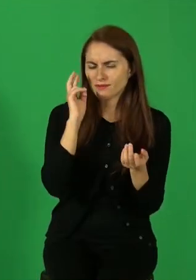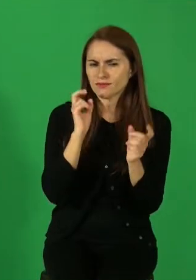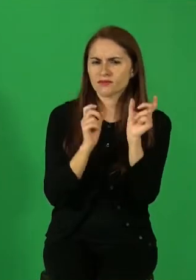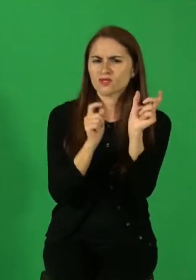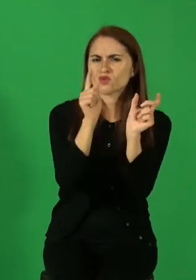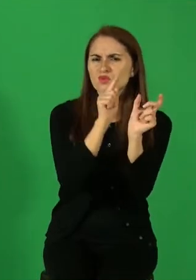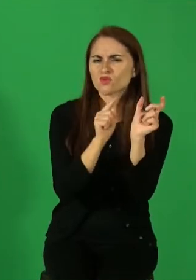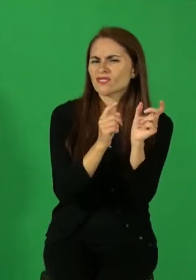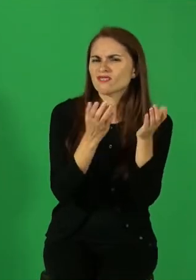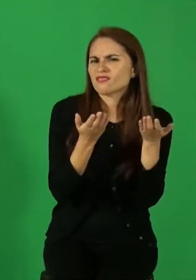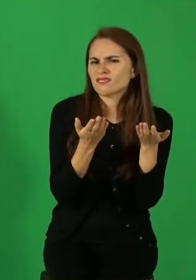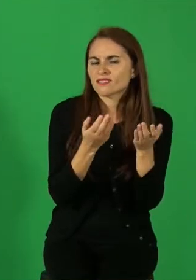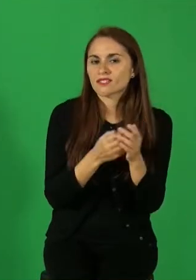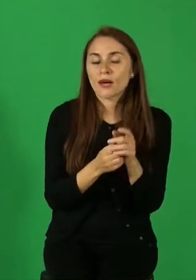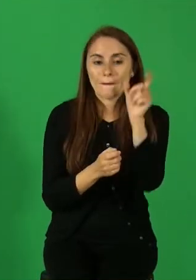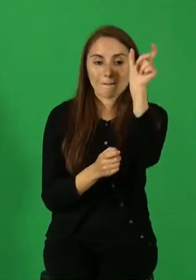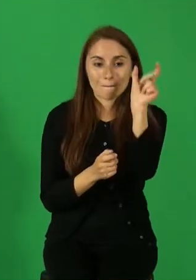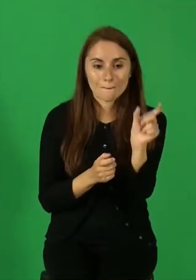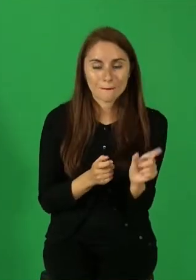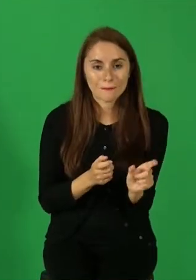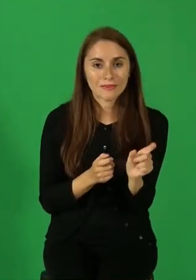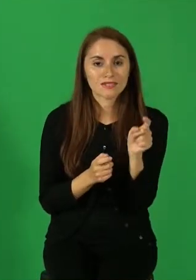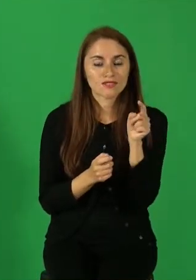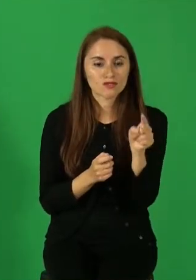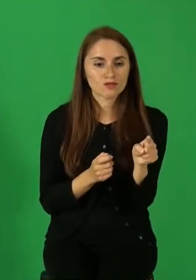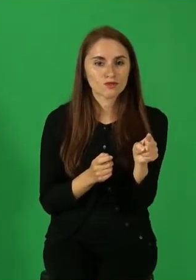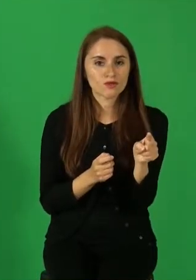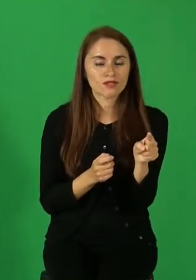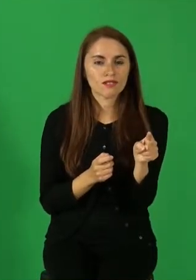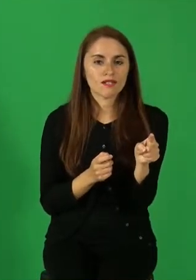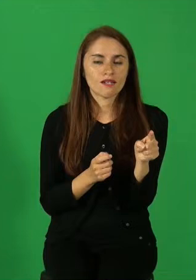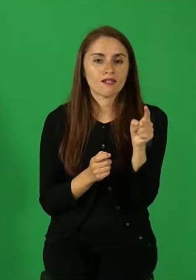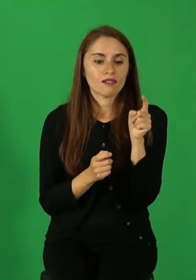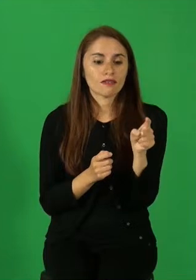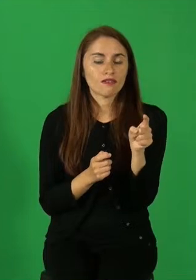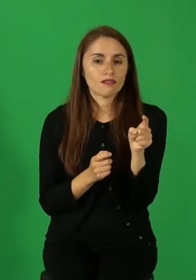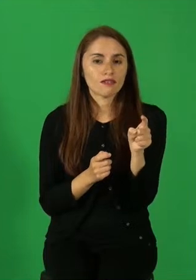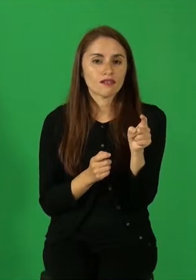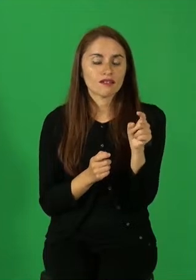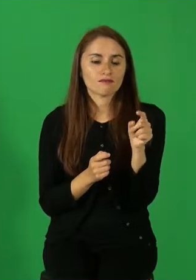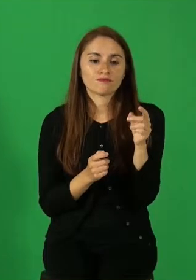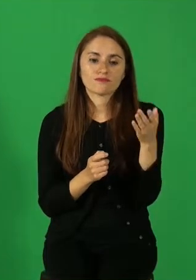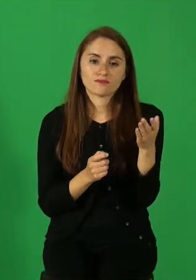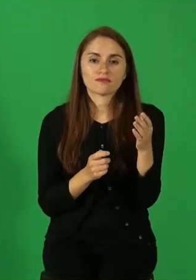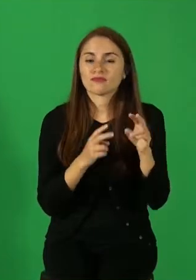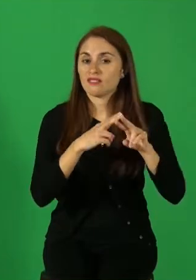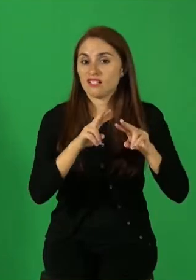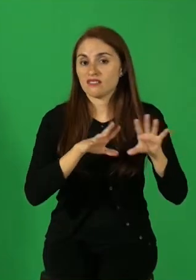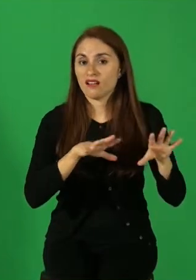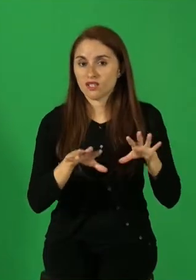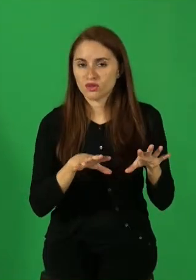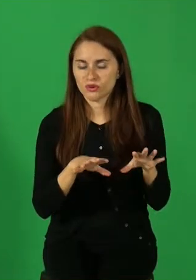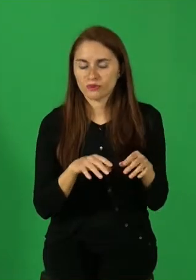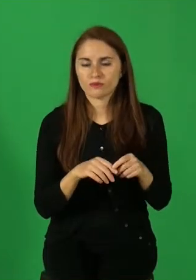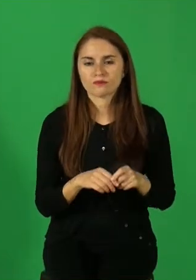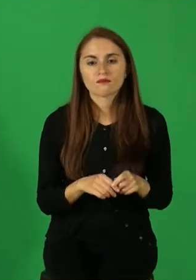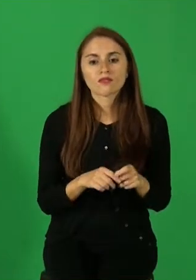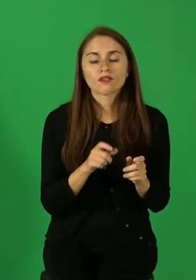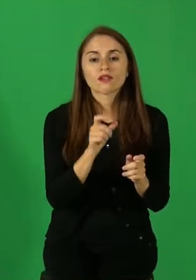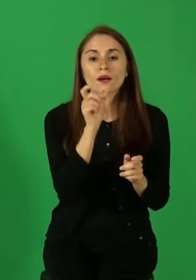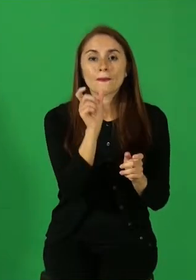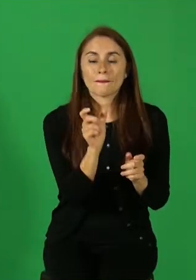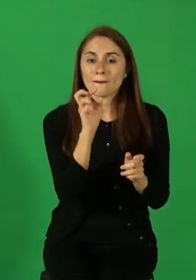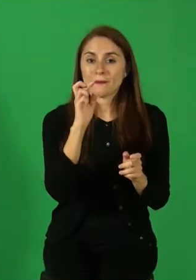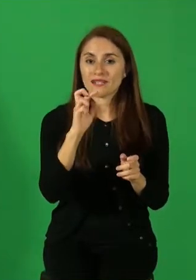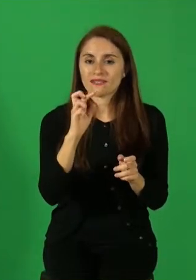sujeto? Es la persona de la cual nosotros hablamos, ¿no es cierto? Y el predicado es lo que